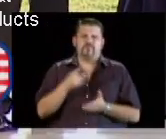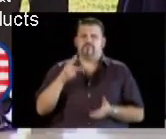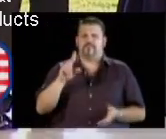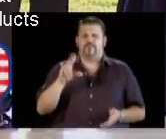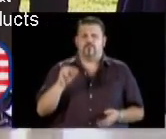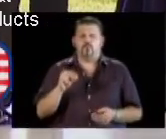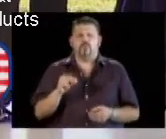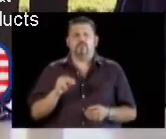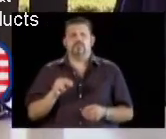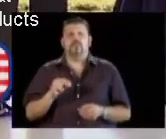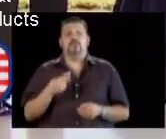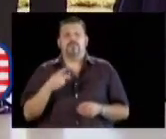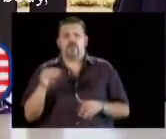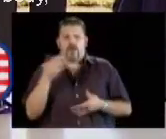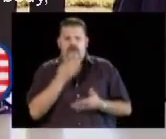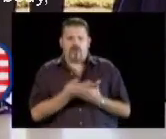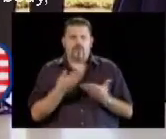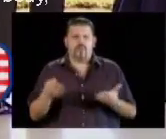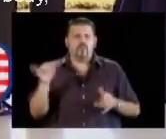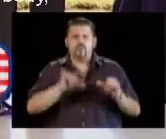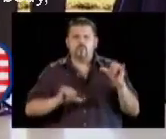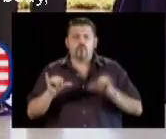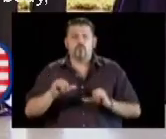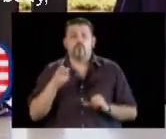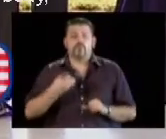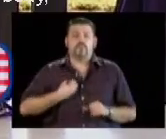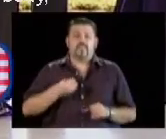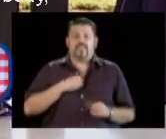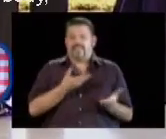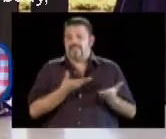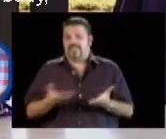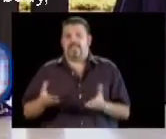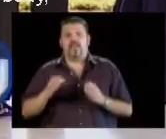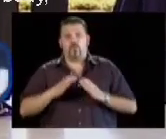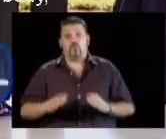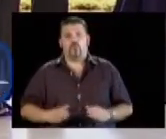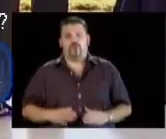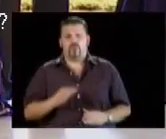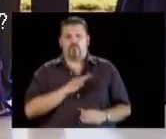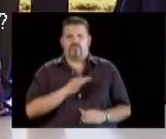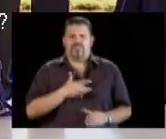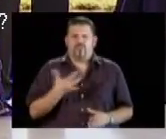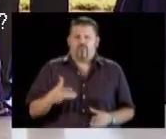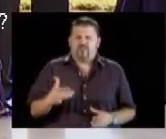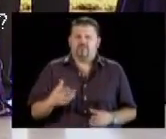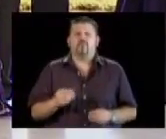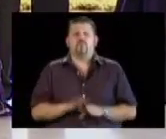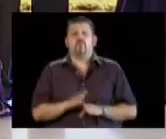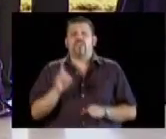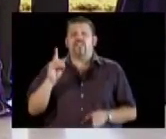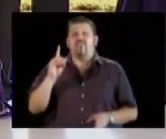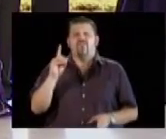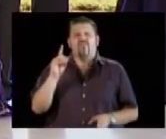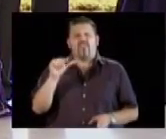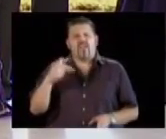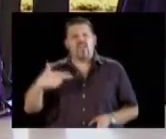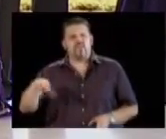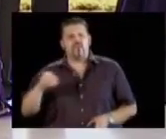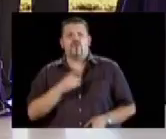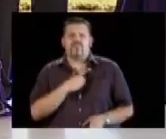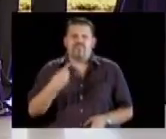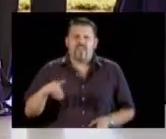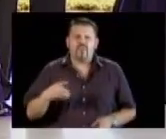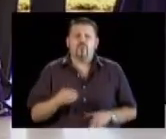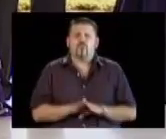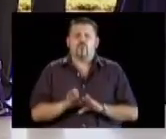mutado a través de productos químicos y que a la hora que llega al cuerpo humano nos causa mucho daño. ¿Pero por qué nos causa mucho daño? Porque nuestros